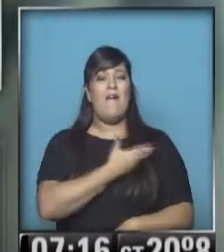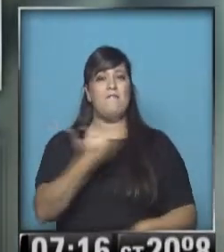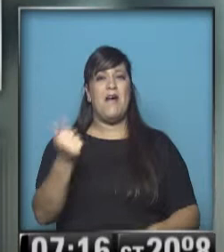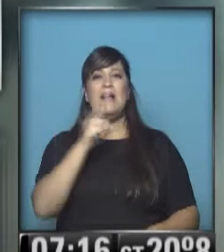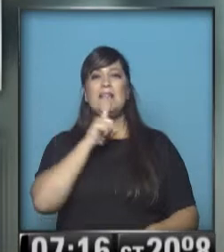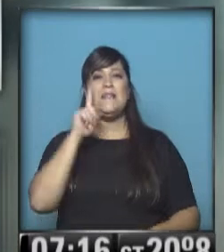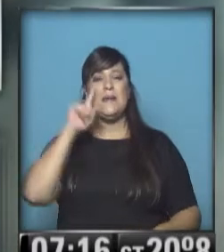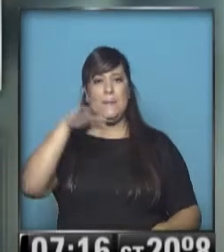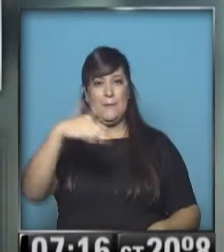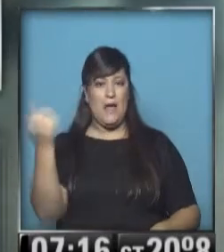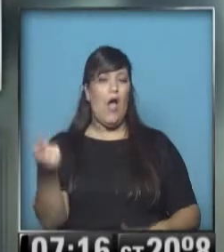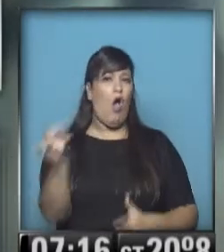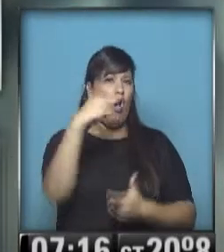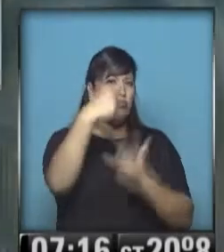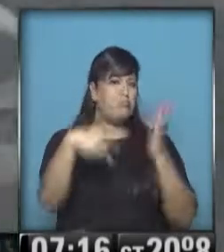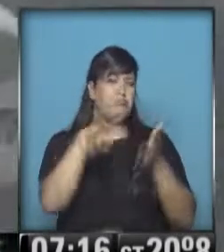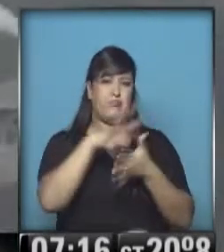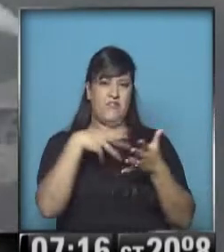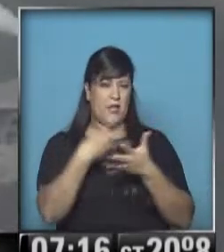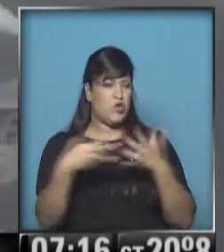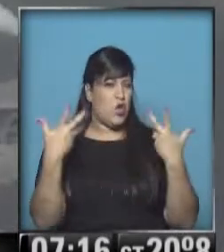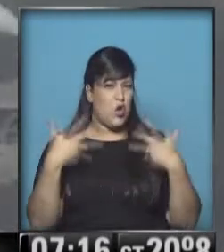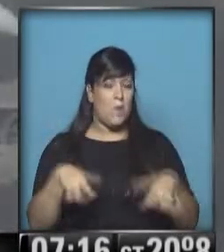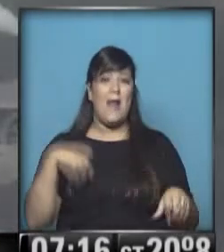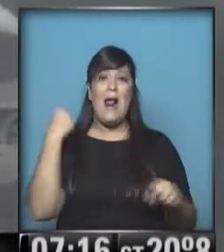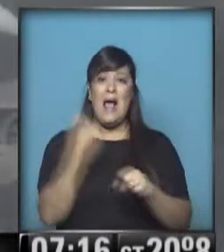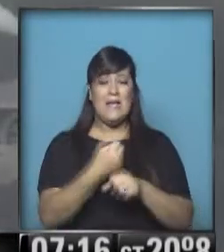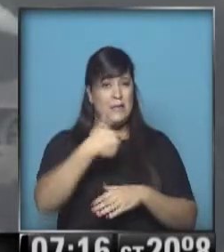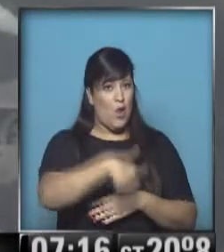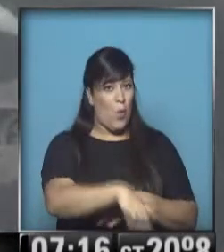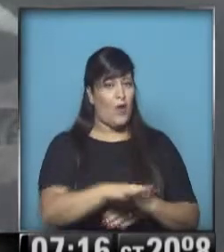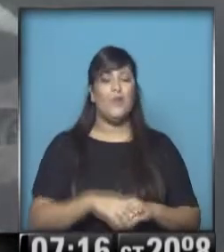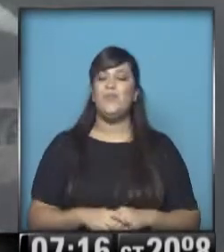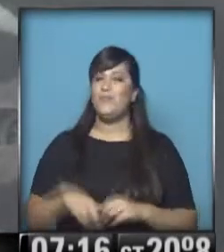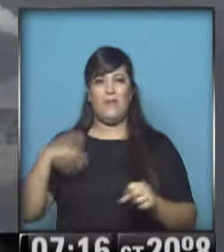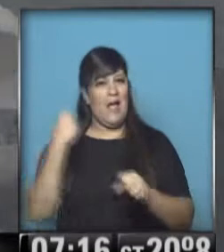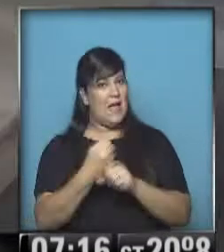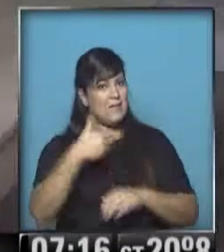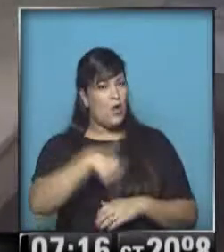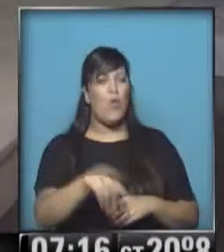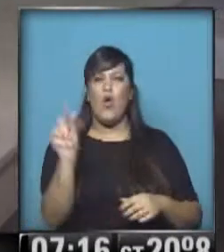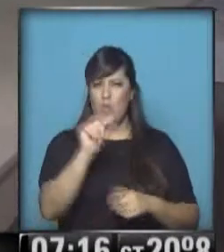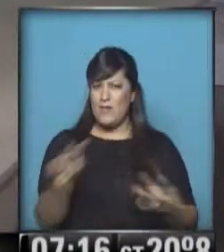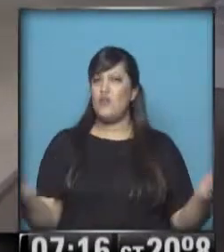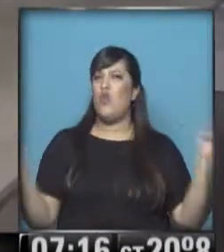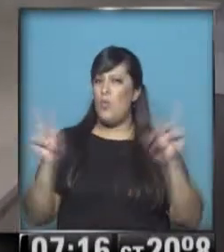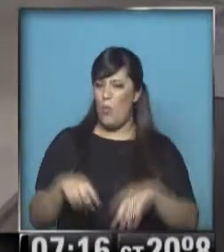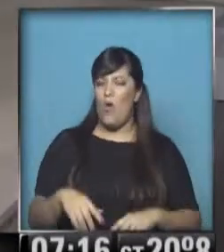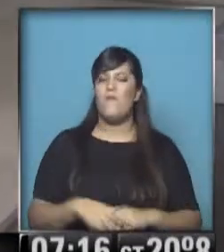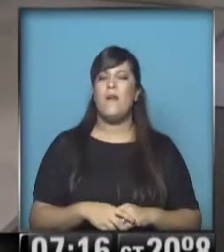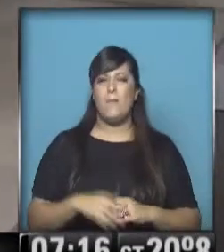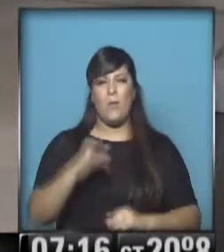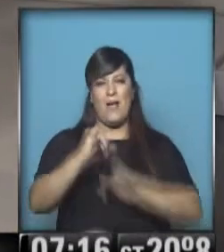Fátima. El resto sí, de acuerdo a sus cronogramas. Hasta luego. Bien, bien, Hugo. Hasta luego. Vamos a regresar con vos en instantes nada más para